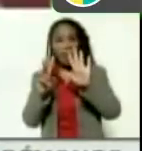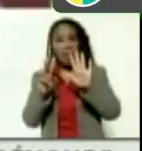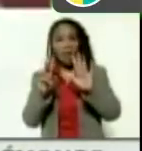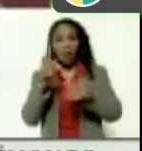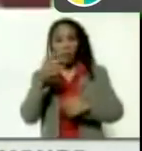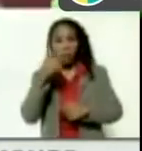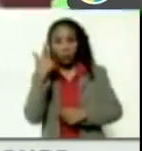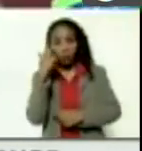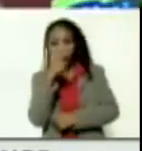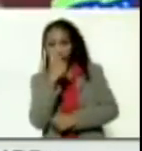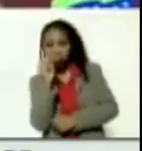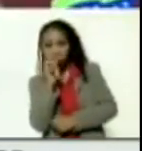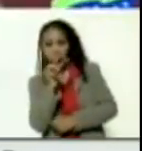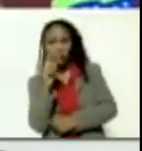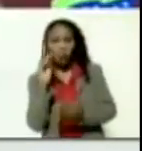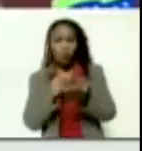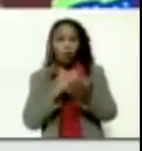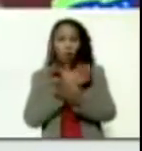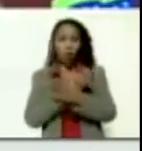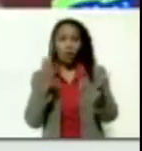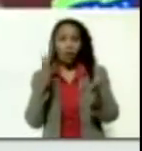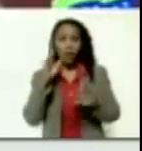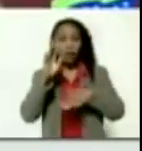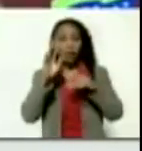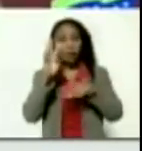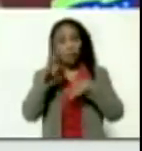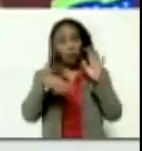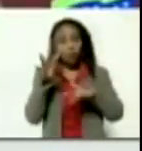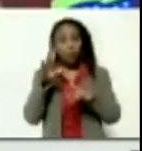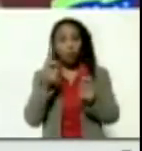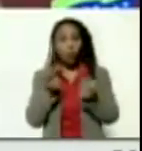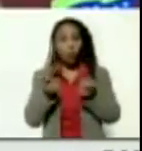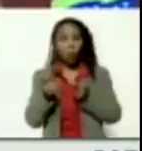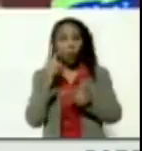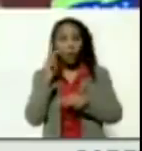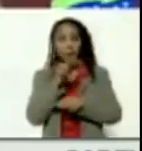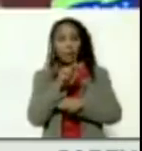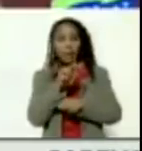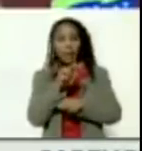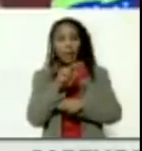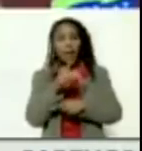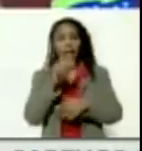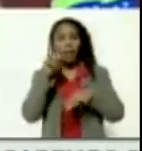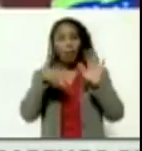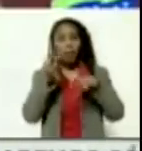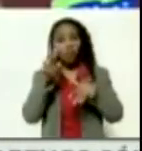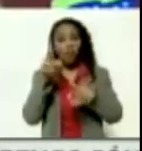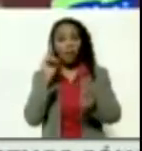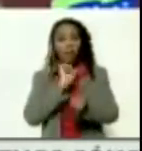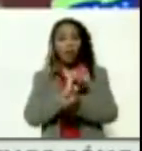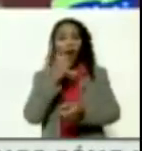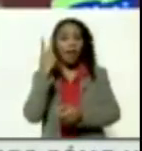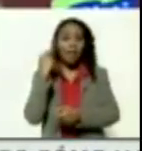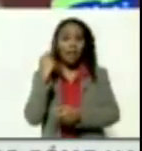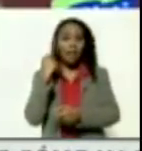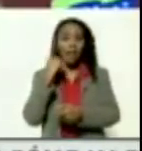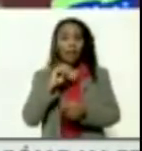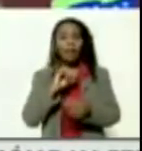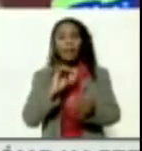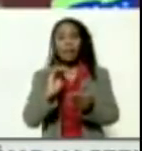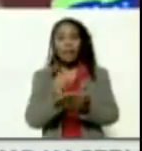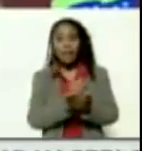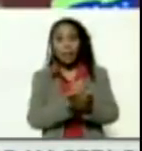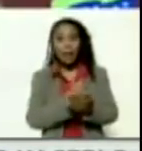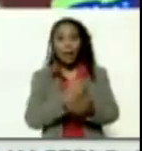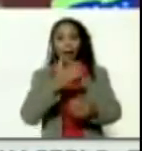del Tribunal Militar 14 de control, otros 12 detenidos el día de ayer y el decomiso de armamento,